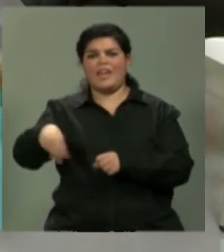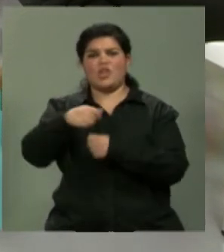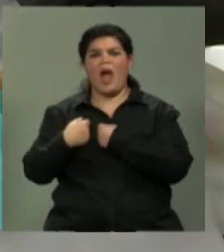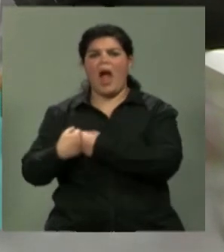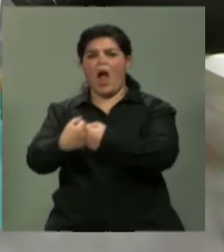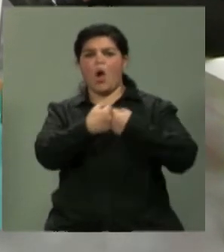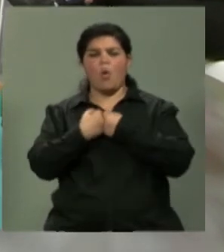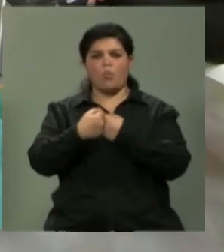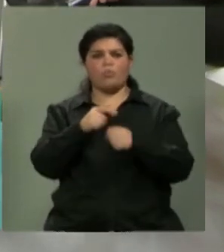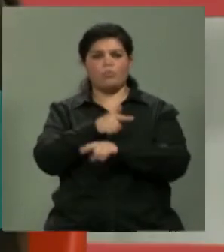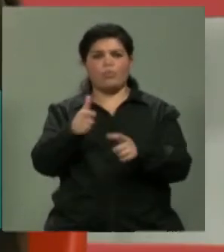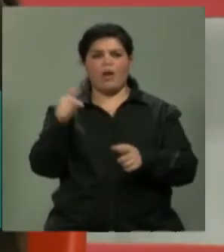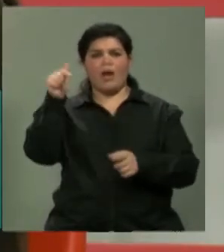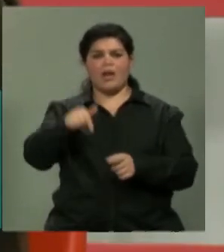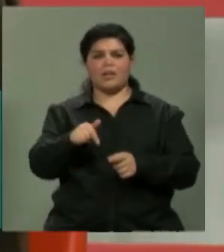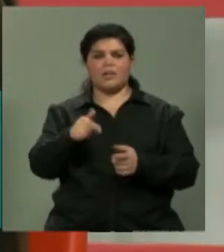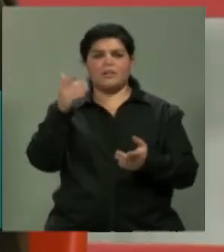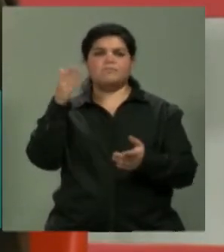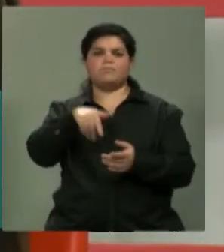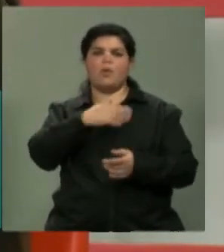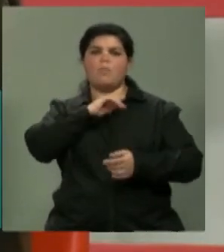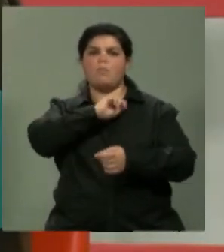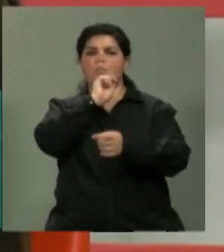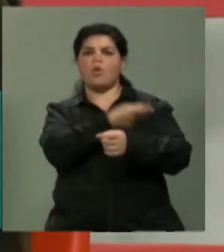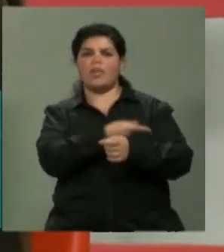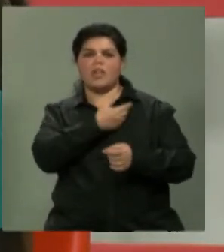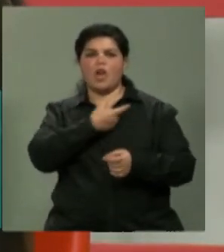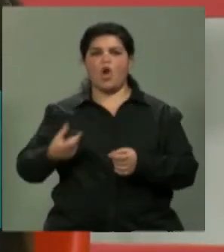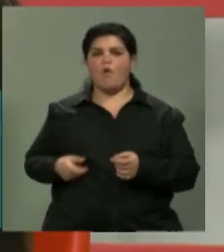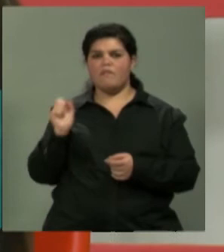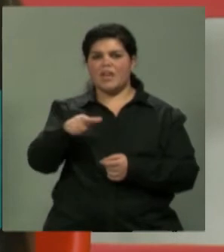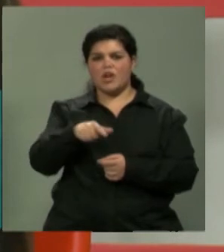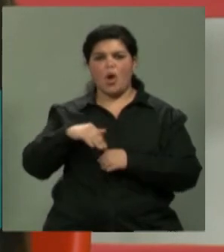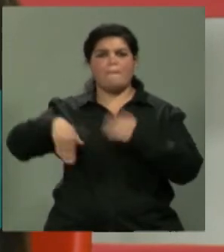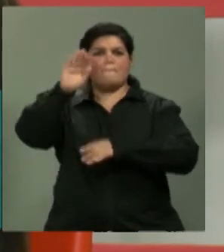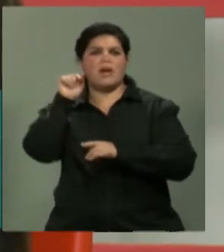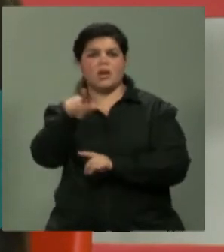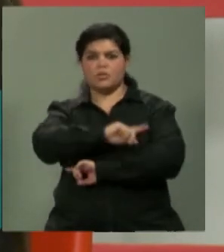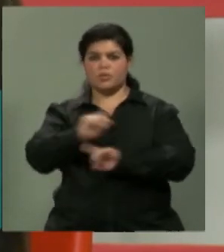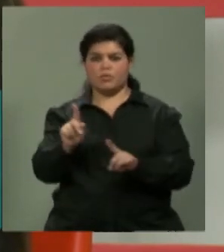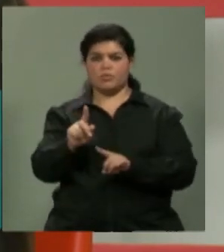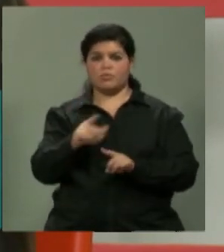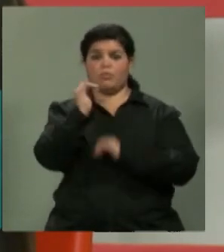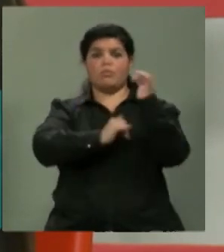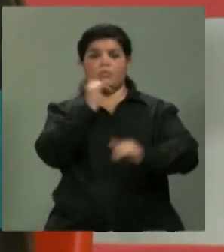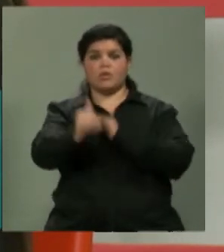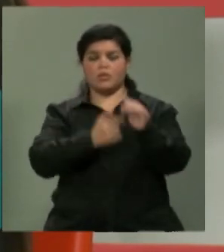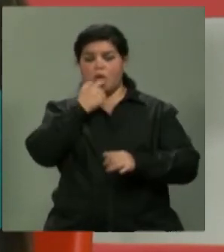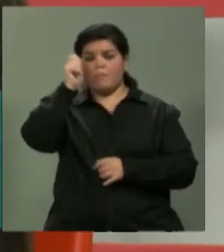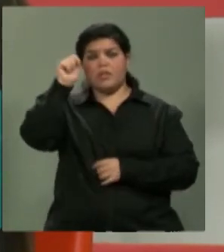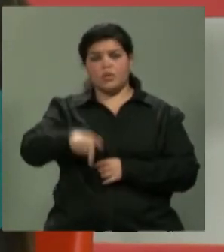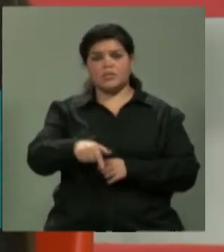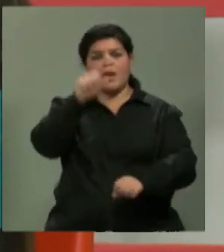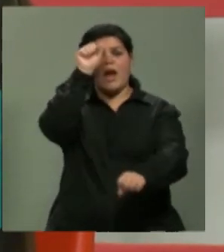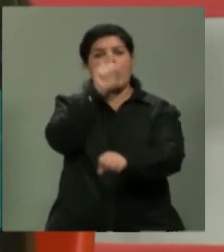con fortalecer el poder punitivo del Estado en este sentido. Yo les digo una cosa, Mendoza tiene la tasa de encarcelamiento, una de las